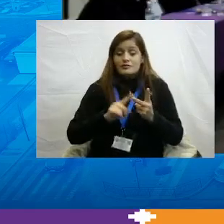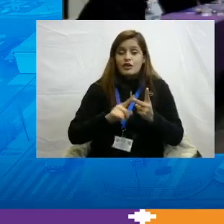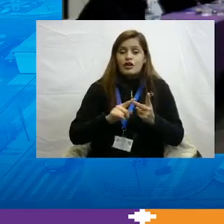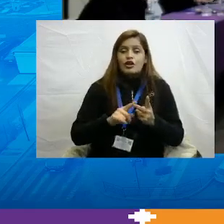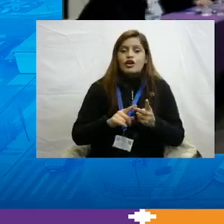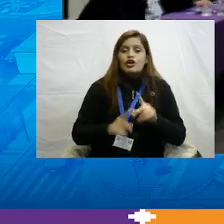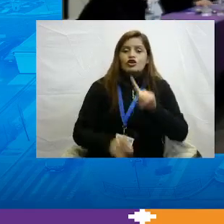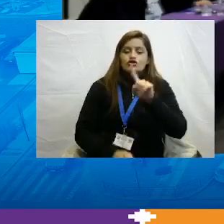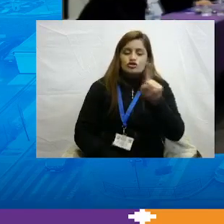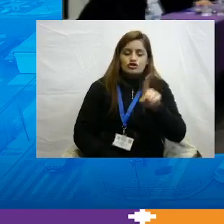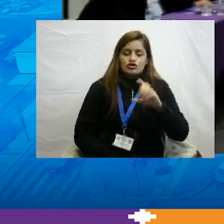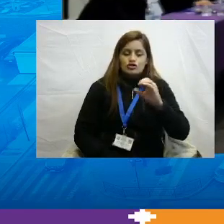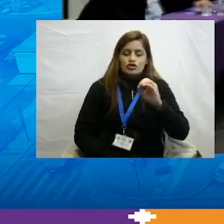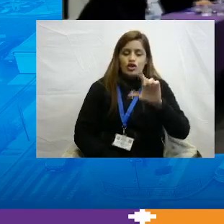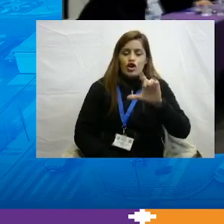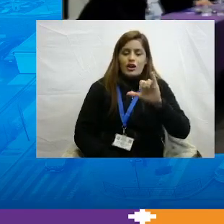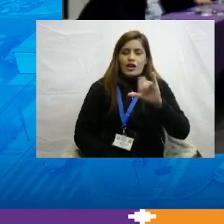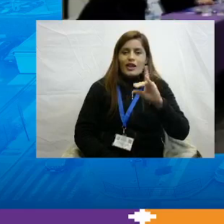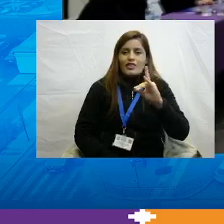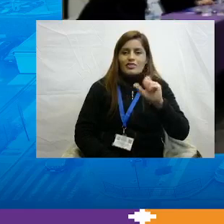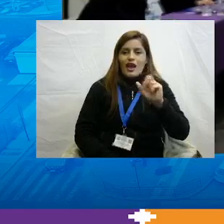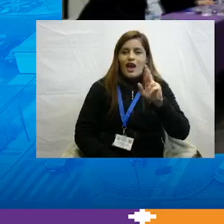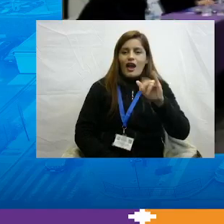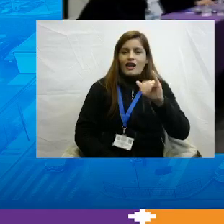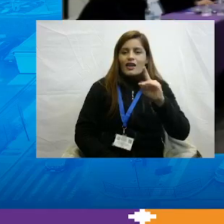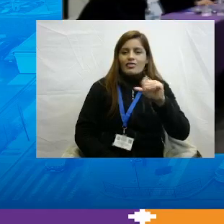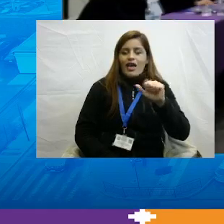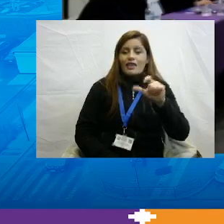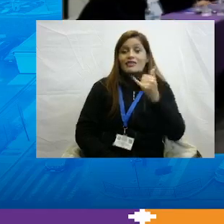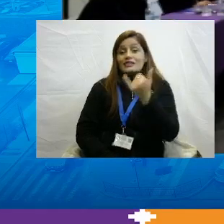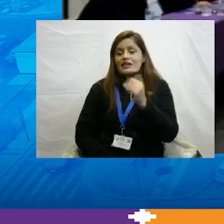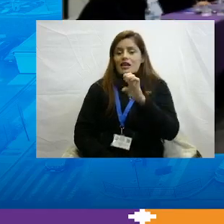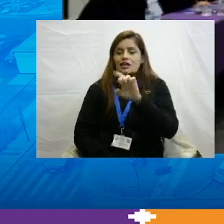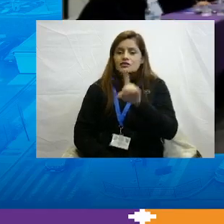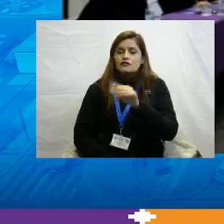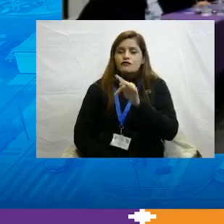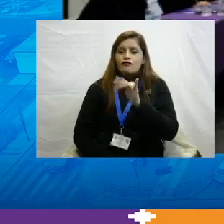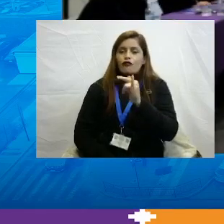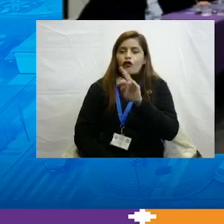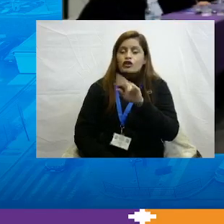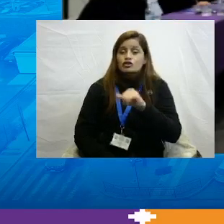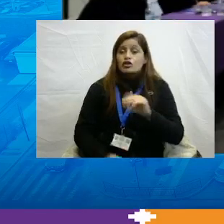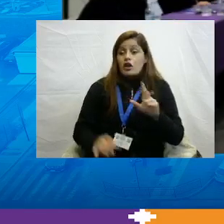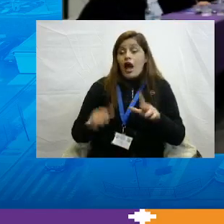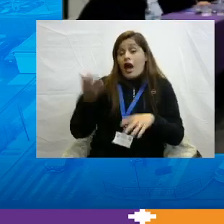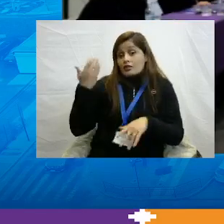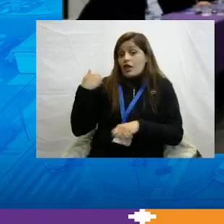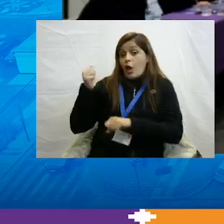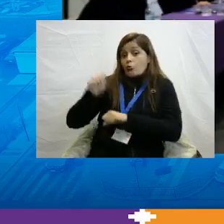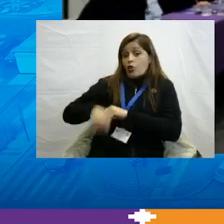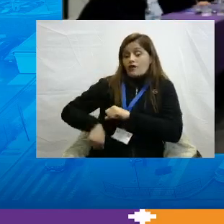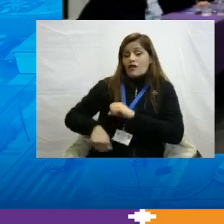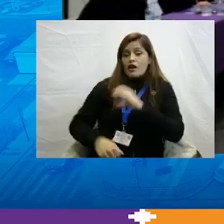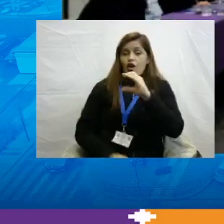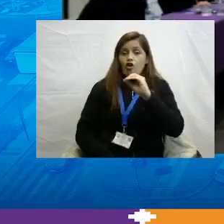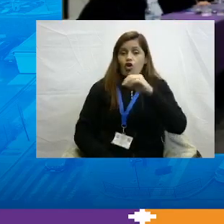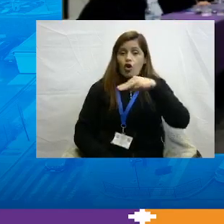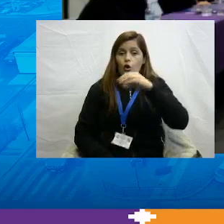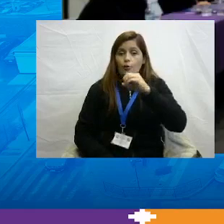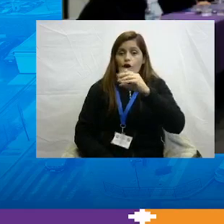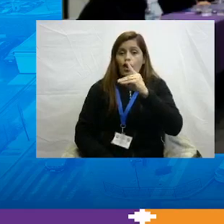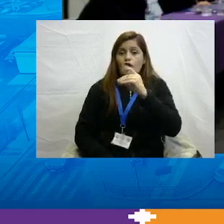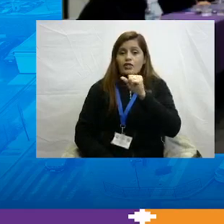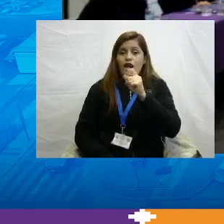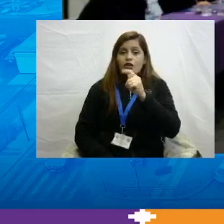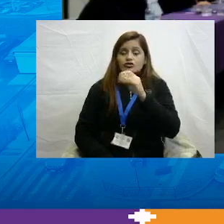Hace pocos meses atrás, como municipalidad y como consejo también, aprobamos un comodato de una sede que, como lo dice